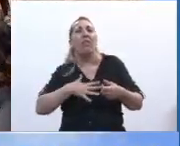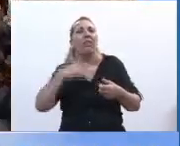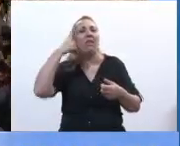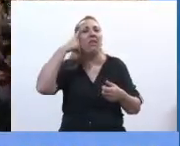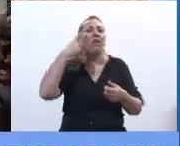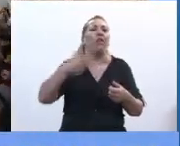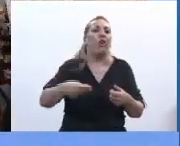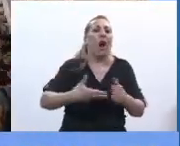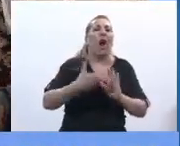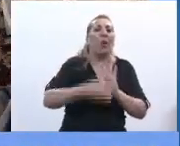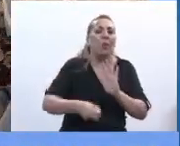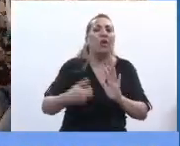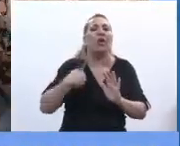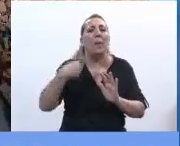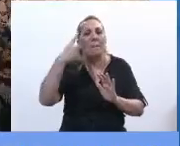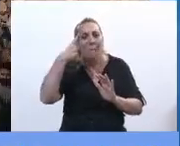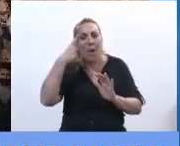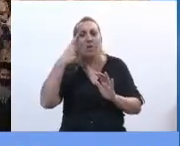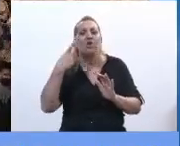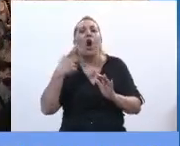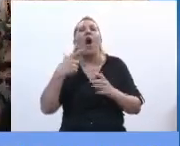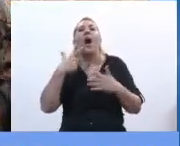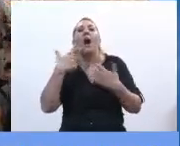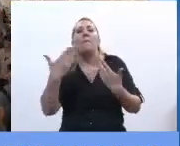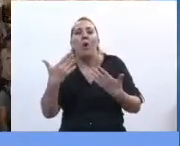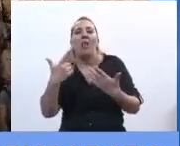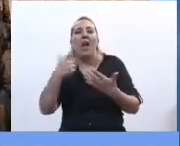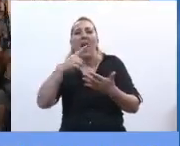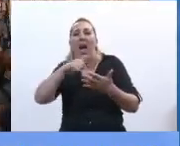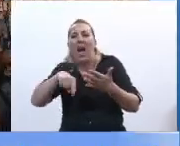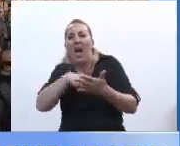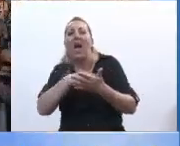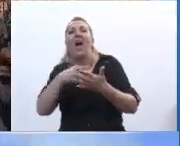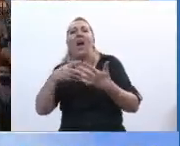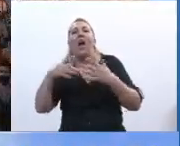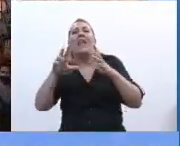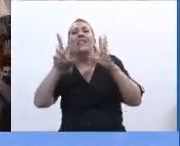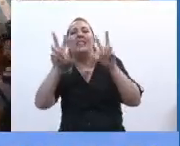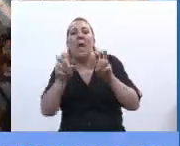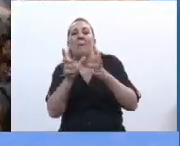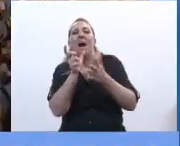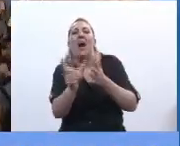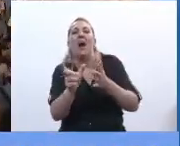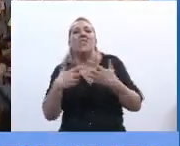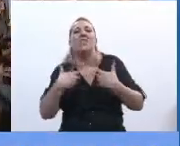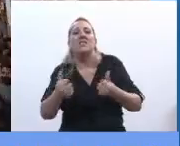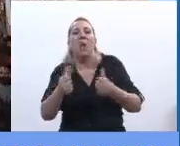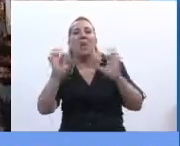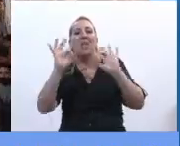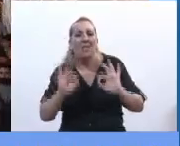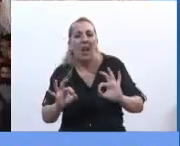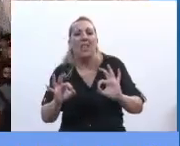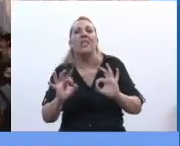creo que la posibilidad del veto del concepto de salud integral aleja todas estas circunstancias